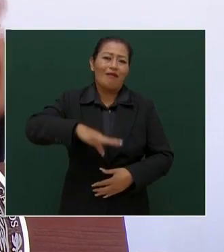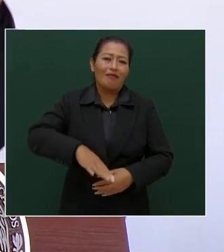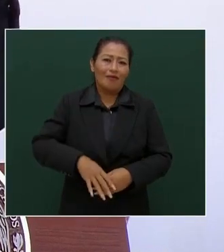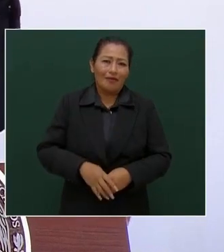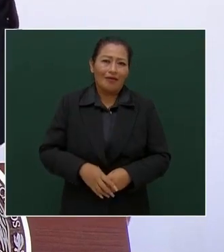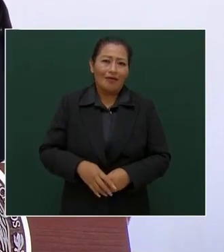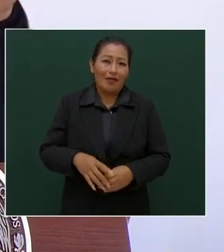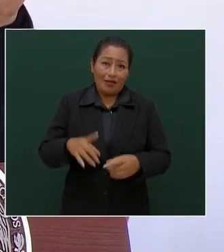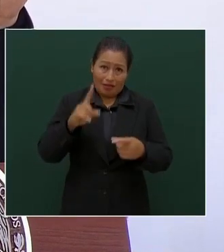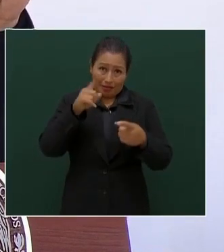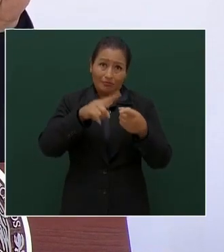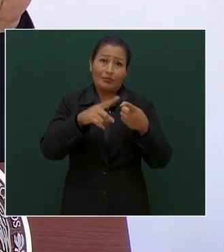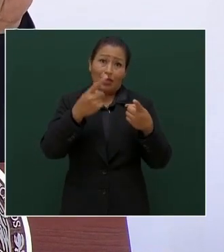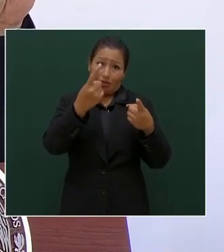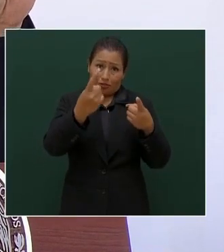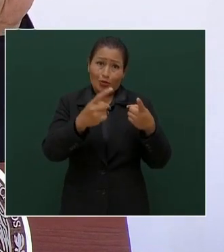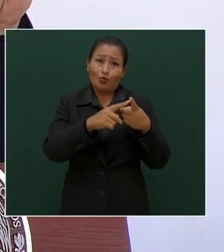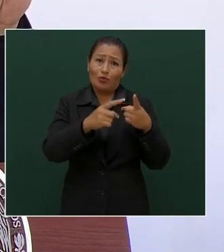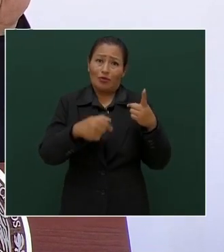Esa es una.